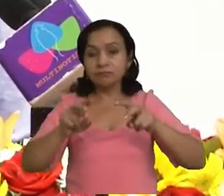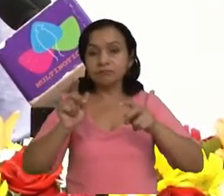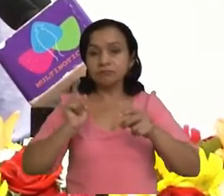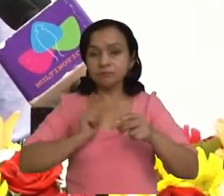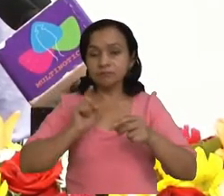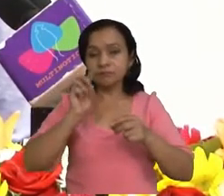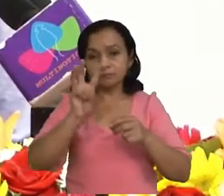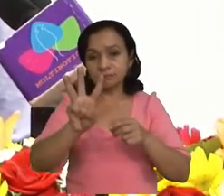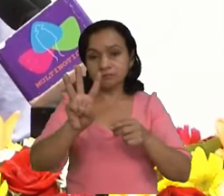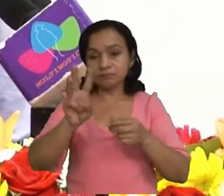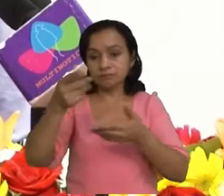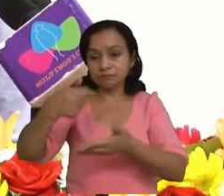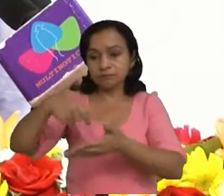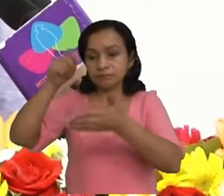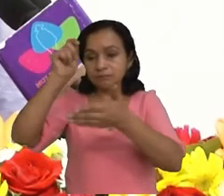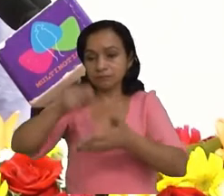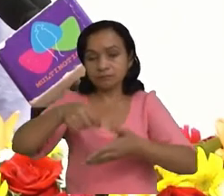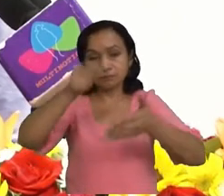3 contratos